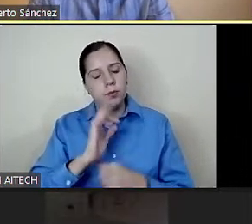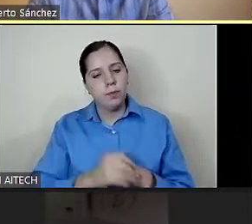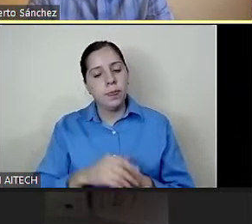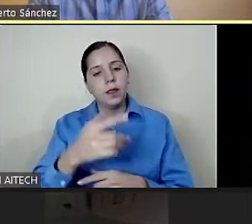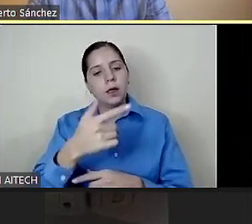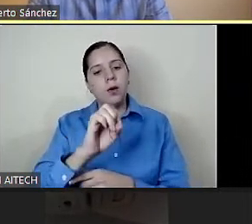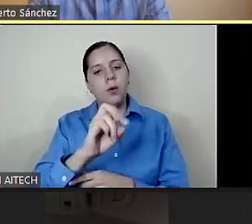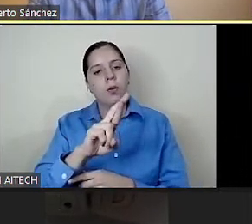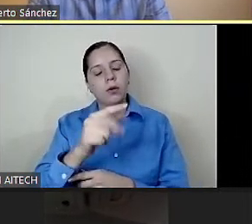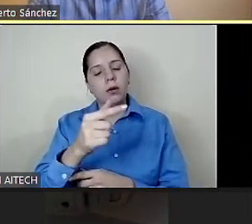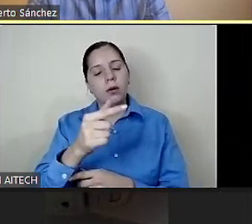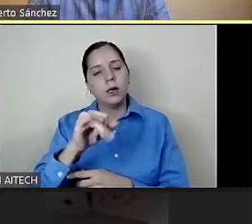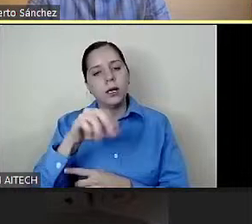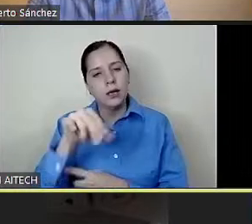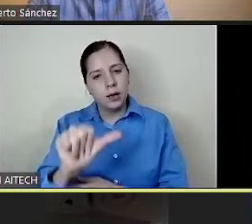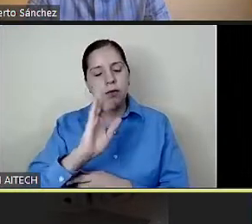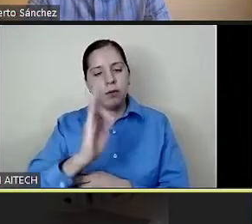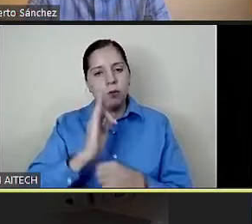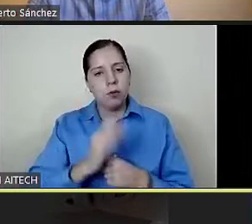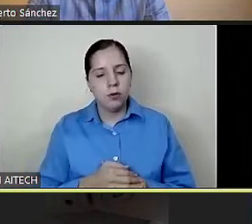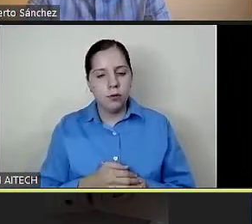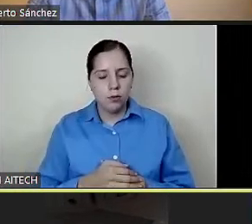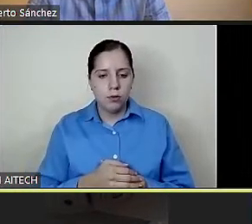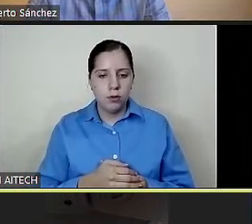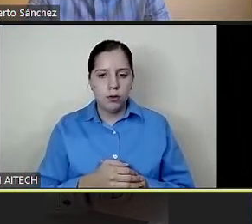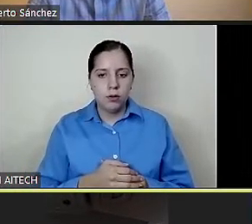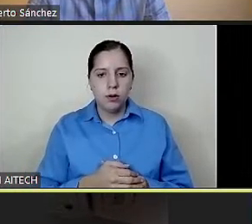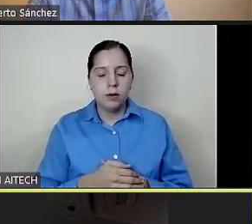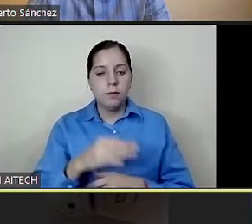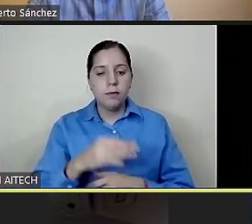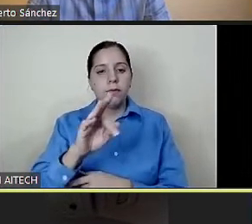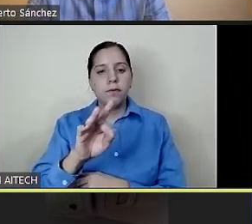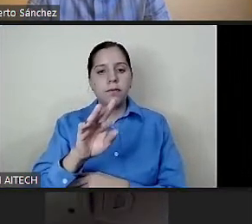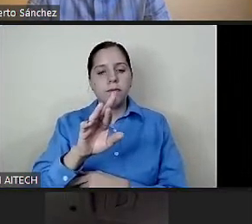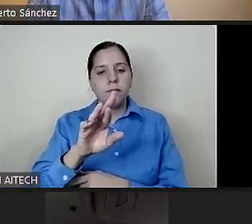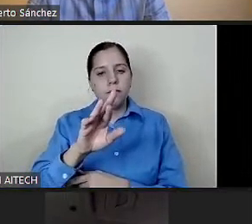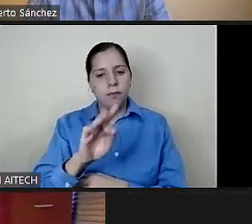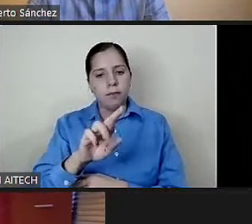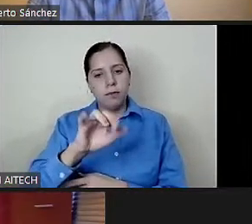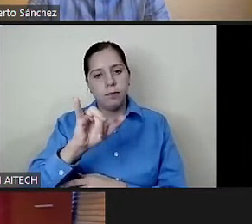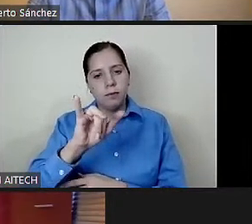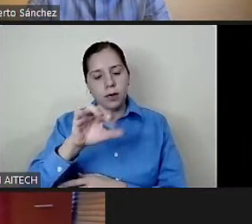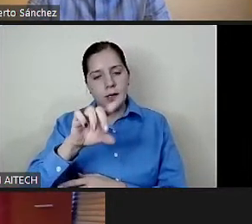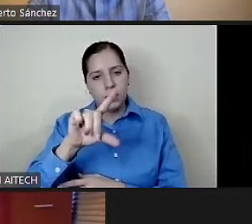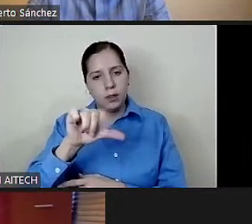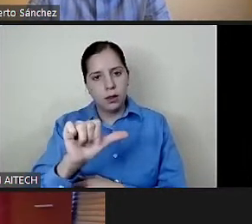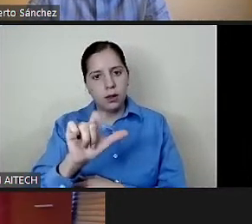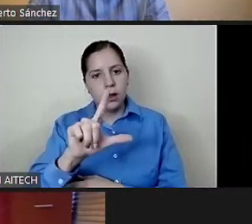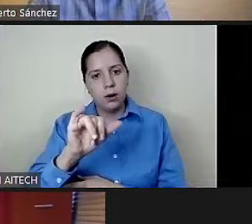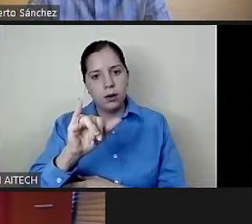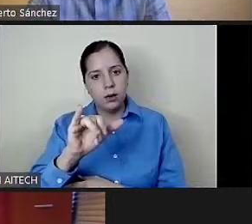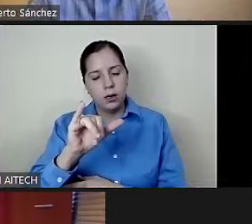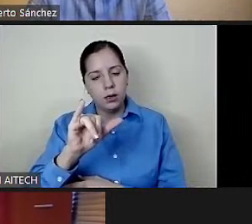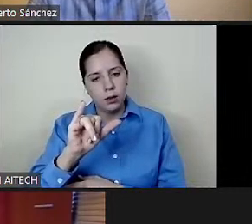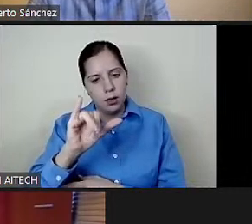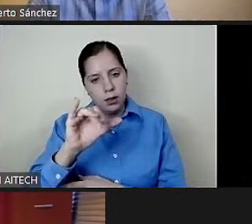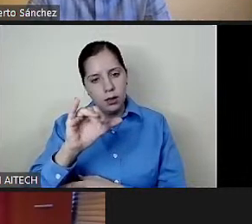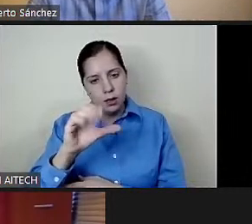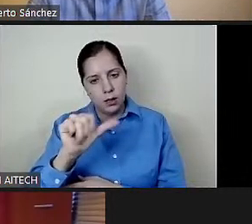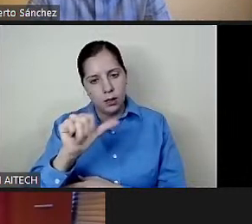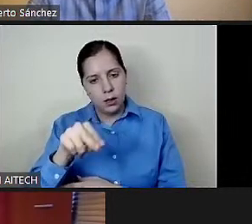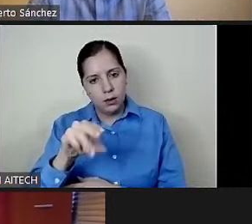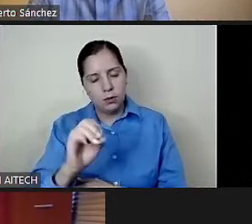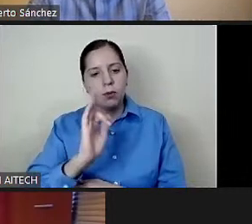Georgina Vila Silva. A favor. Consejera Frida Libertad Licano Ramírez. A favor. Consejero Gerardo